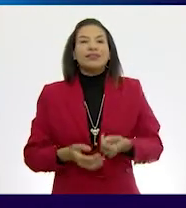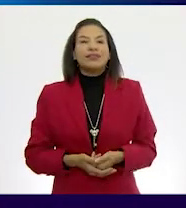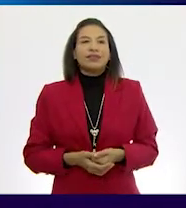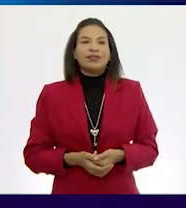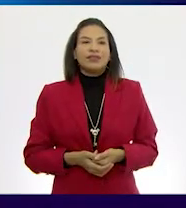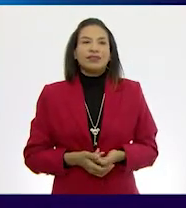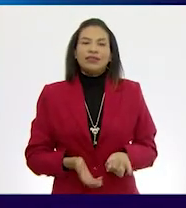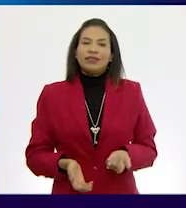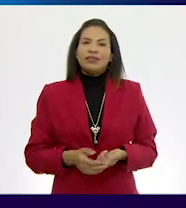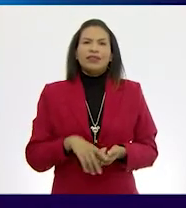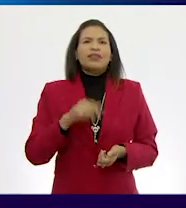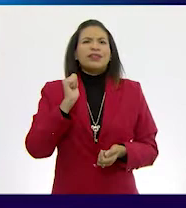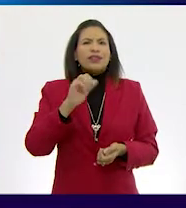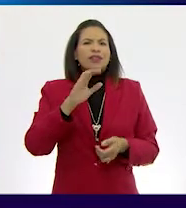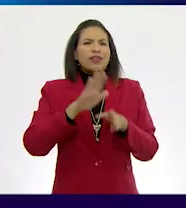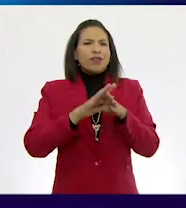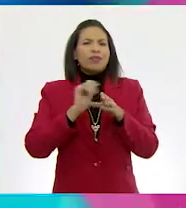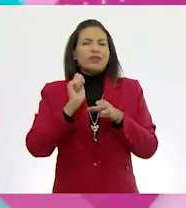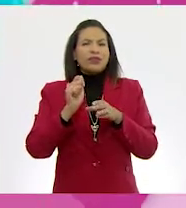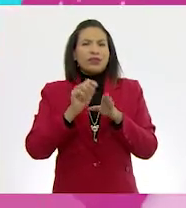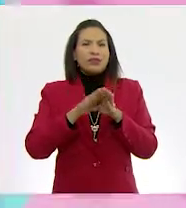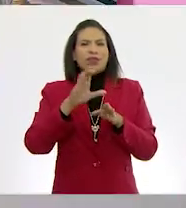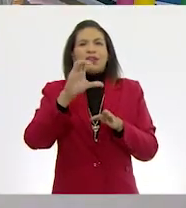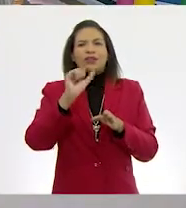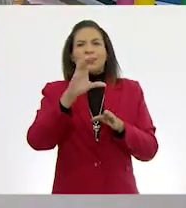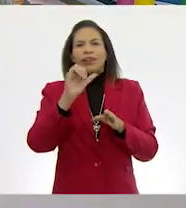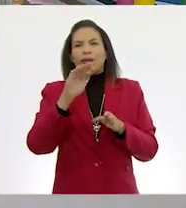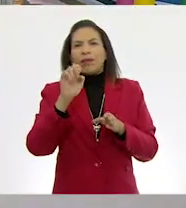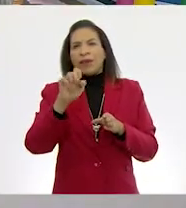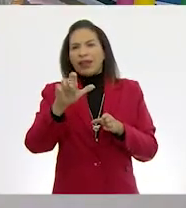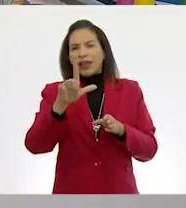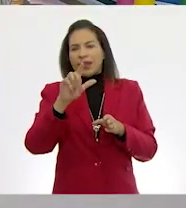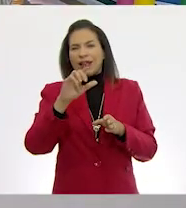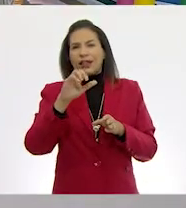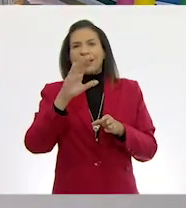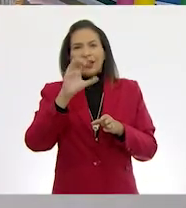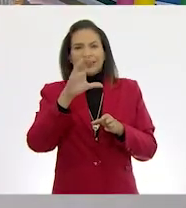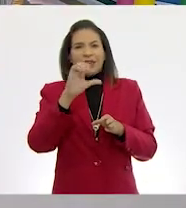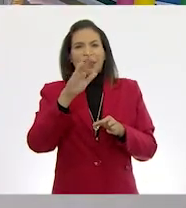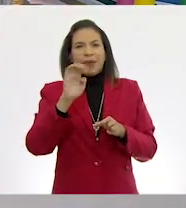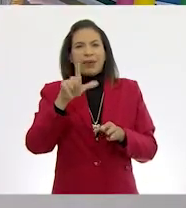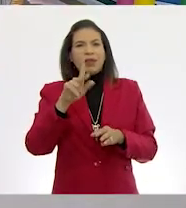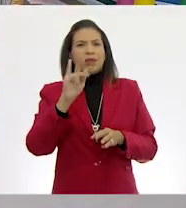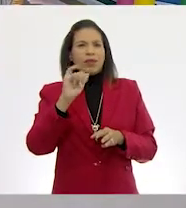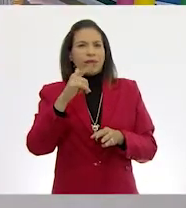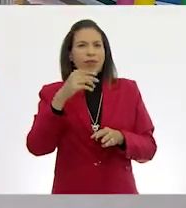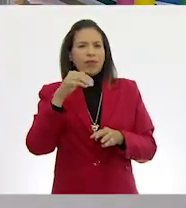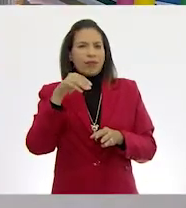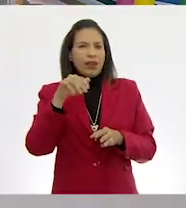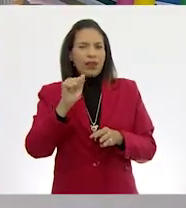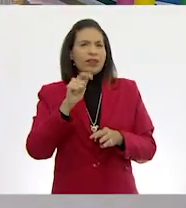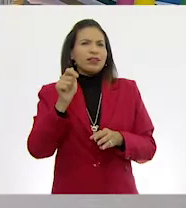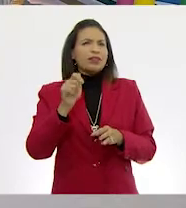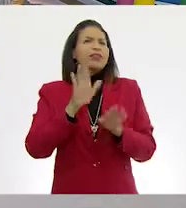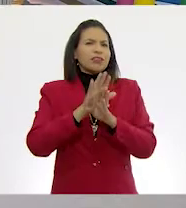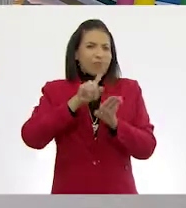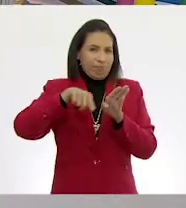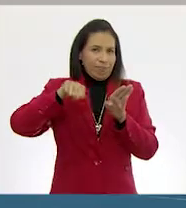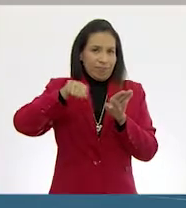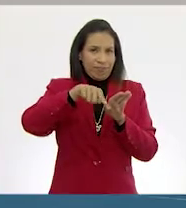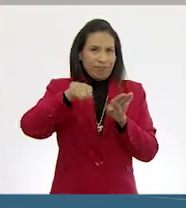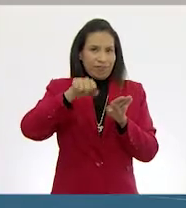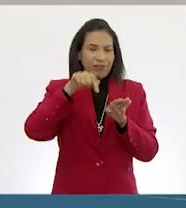cascabel cascabel pigmea así debe ser una biblia cascabel pigmea